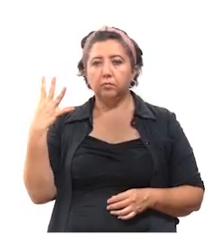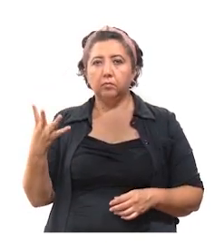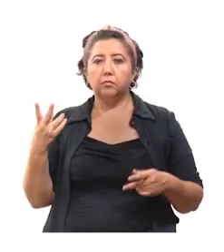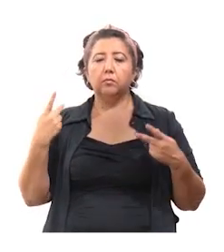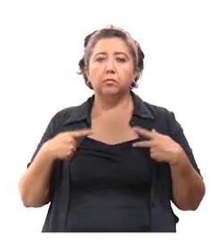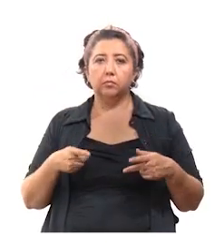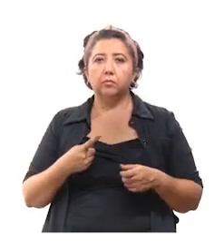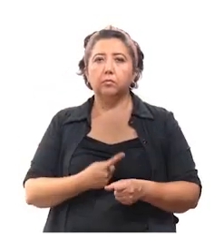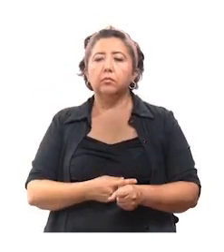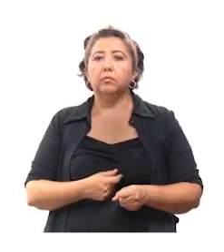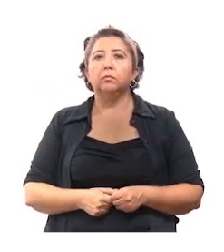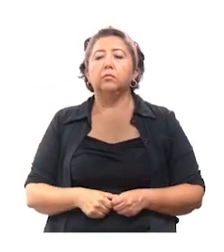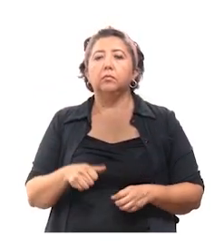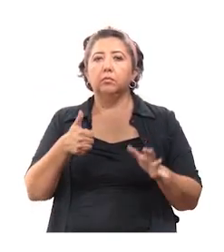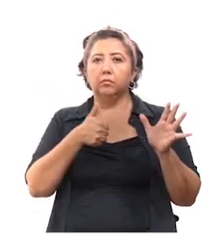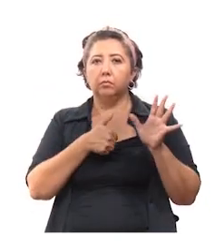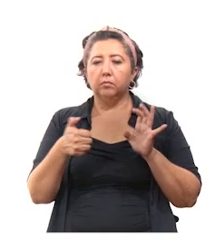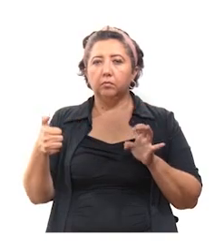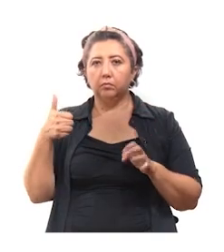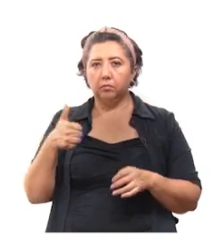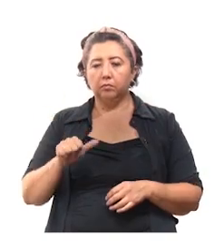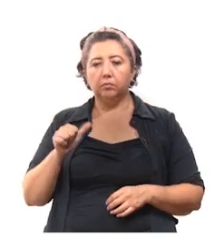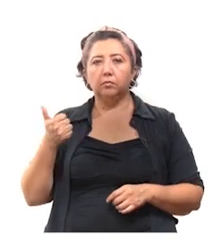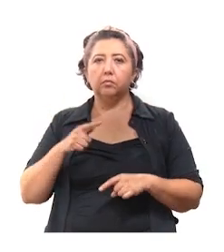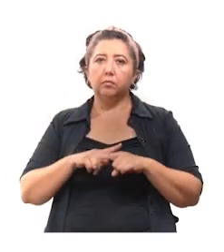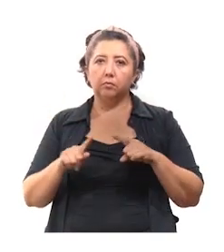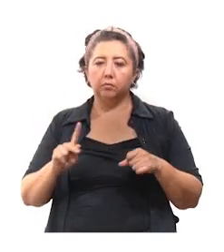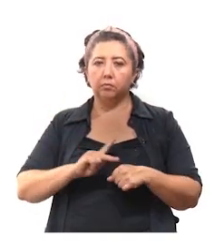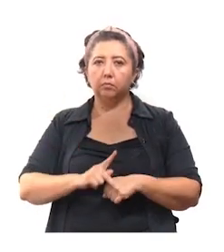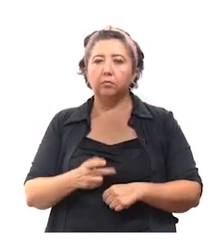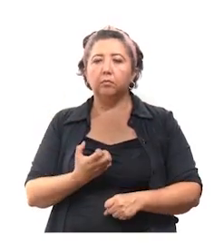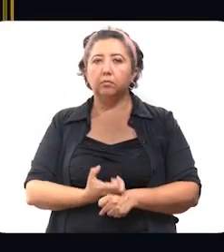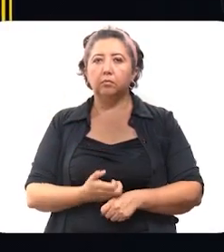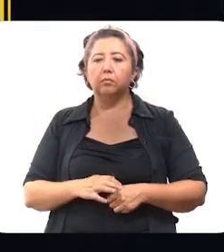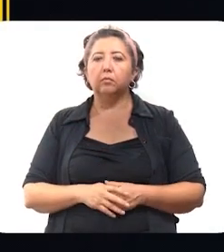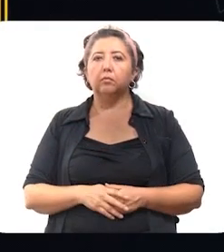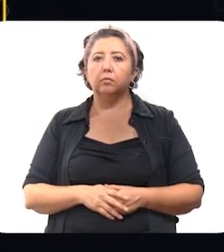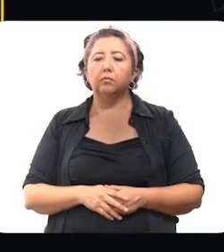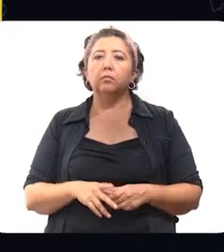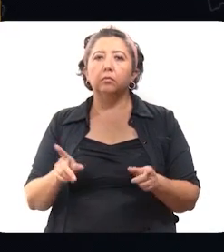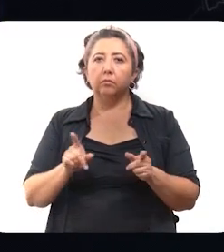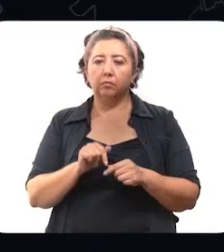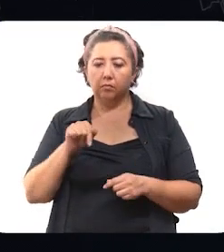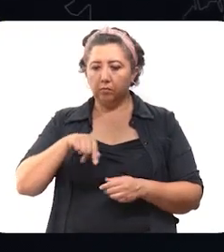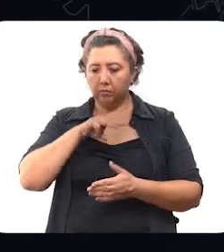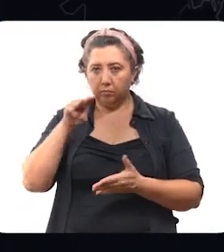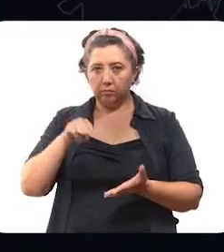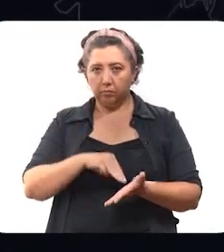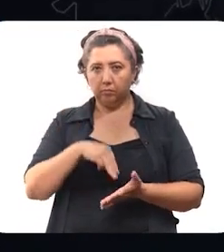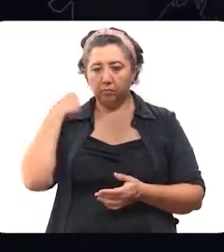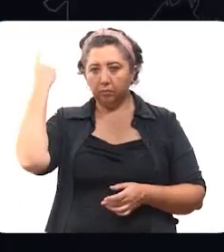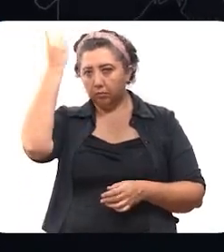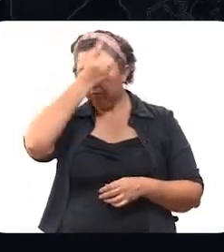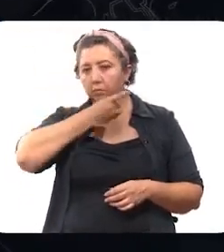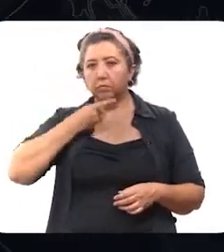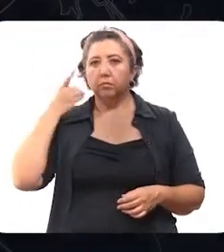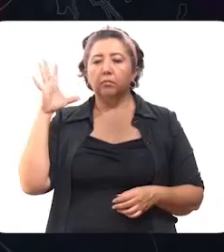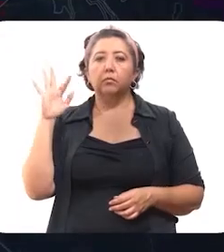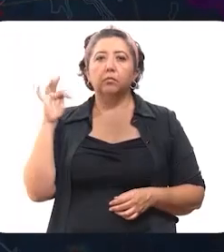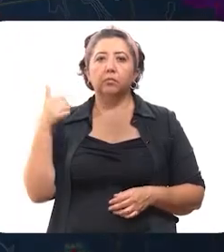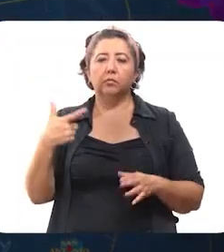77.254 casos positivos, 606 son de otro país u otro estado. Específicamente en Mérida se han diagnosticado